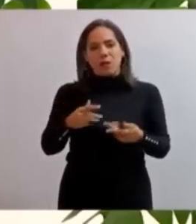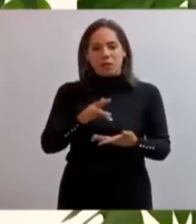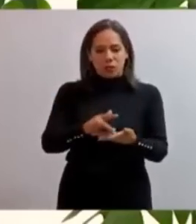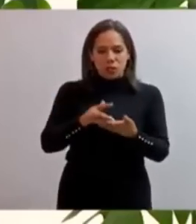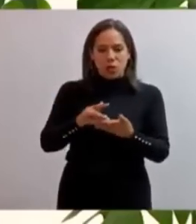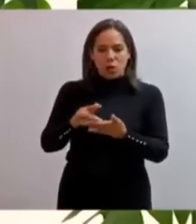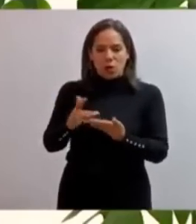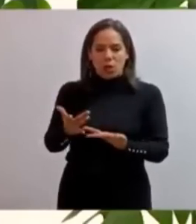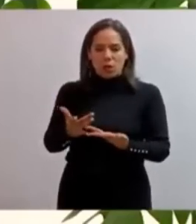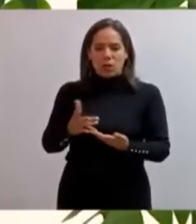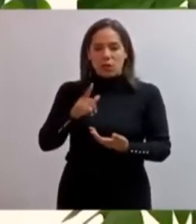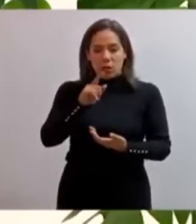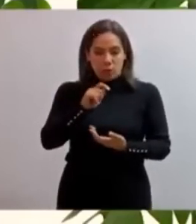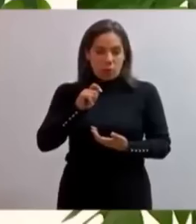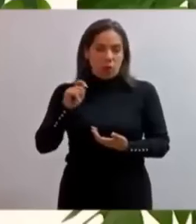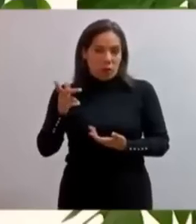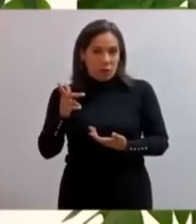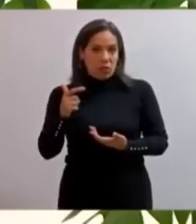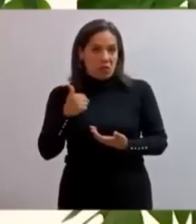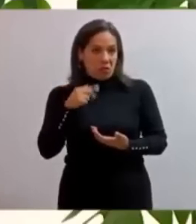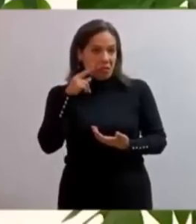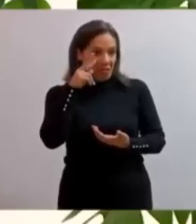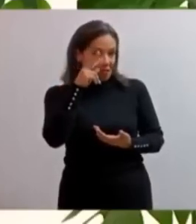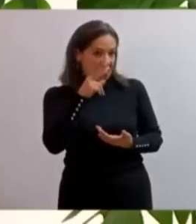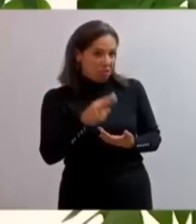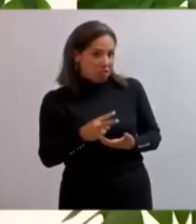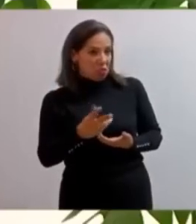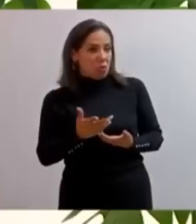encontrado en mi vida profesional que de repente